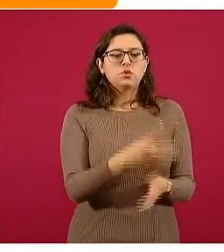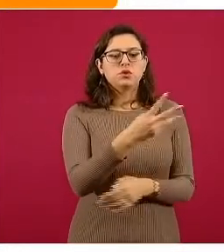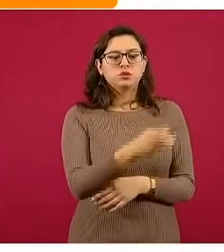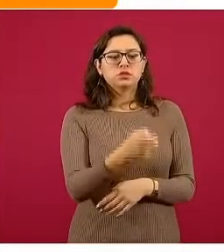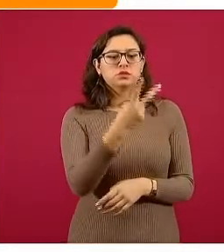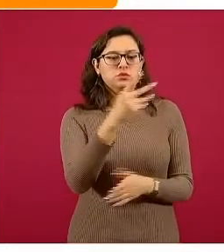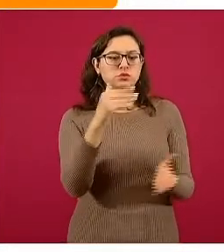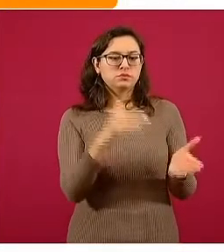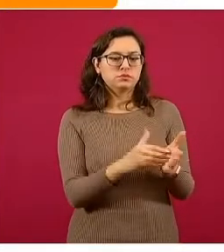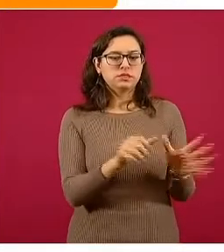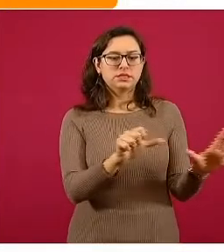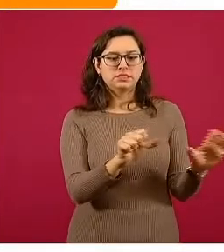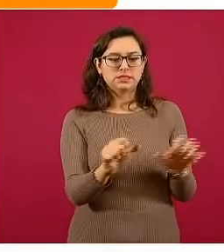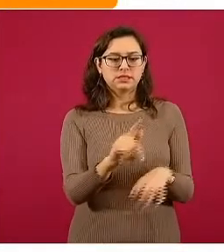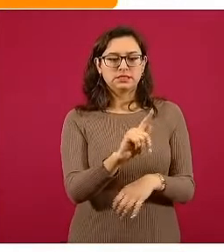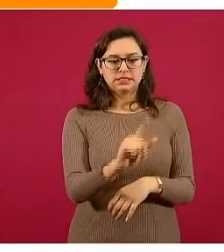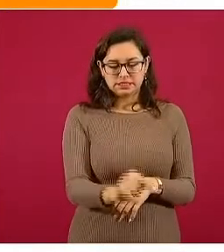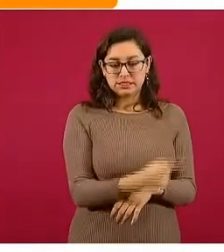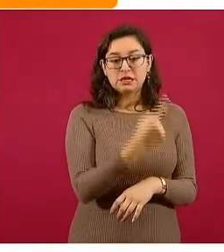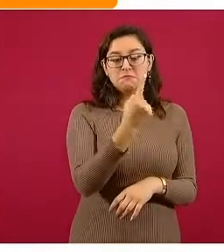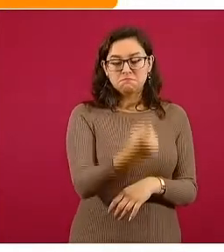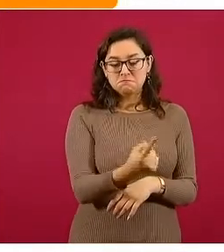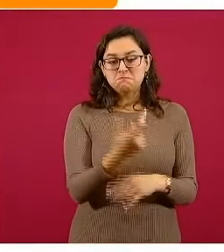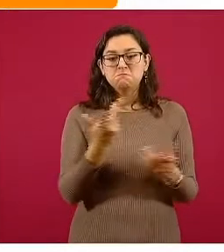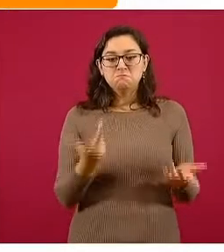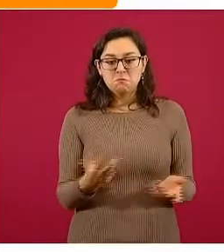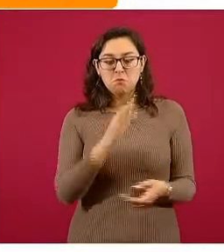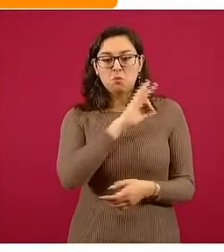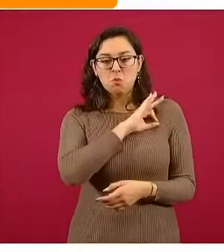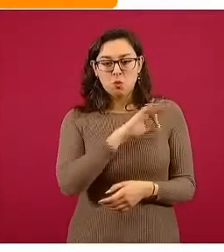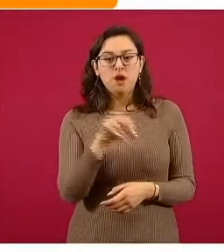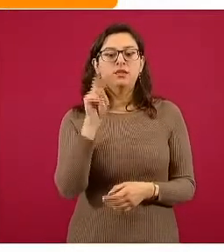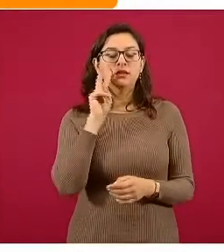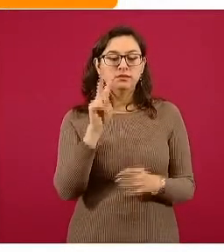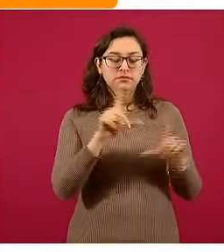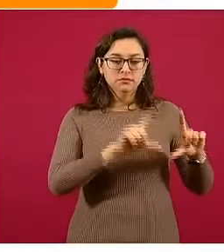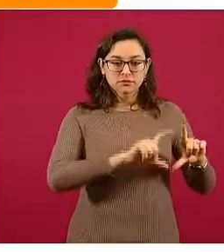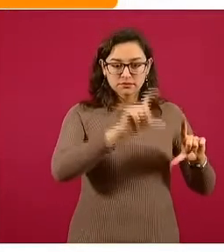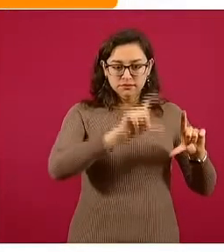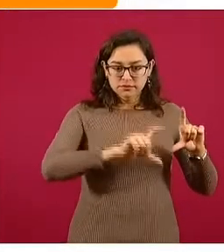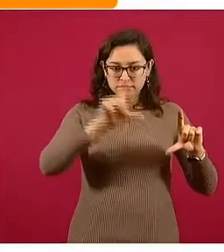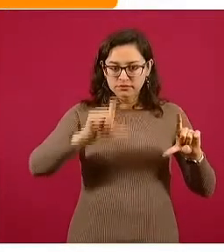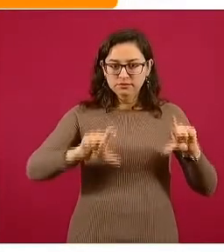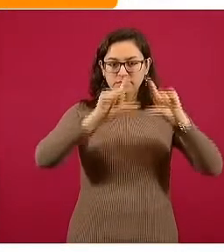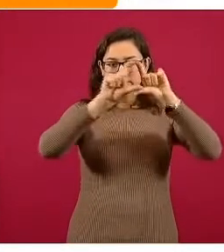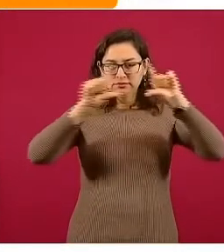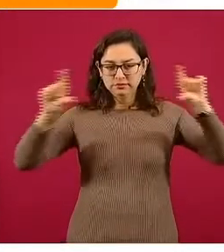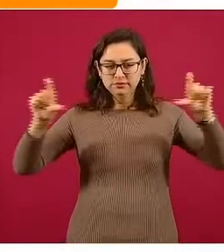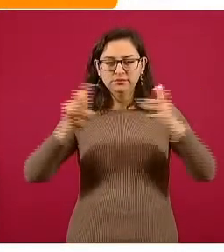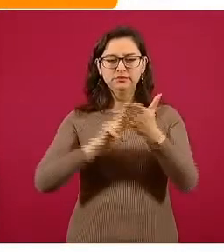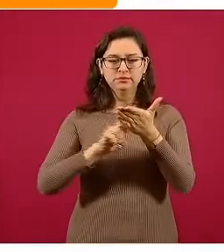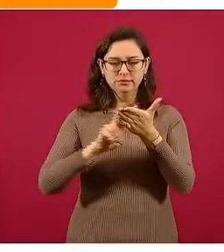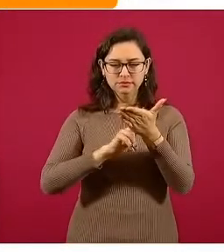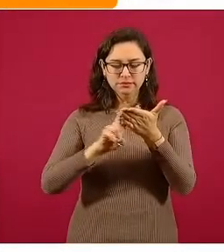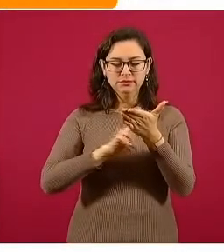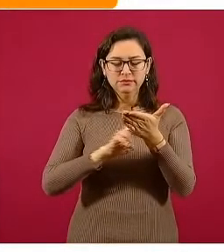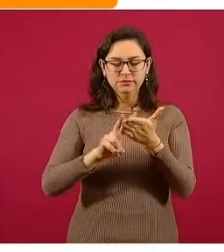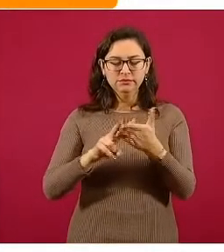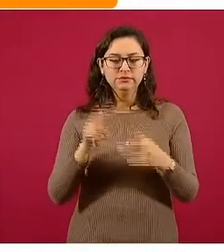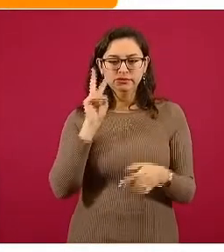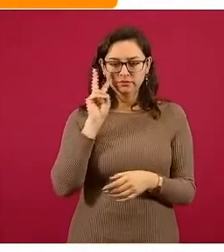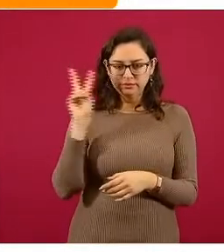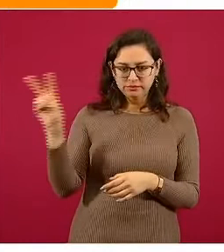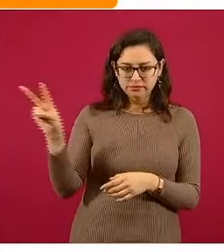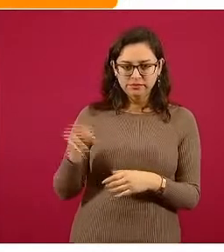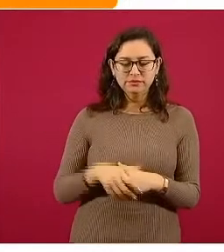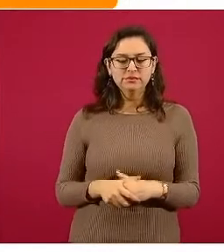1.402.671, que a la vez además las vemos graficadas y distribuidas en estas barras de color verde que están en la parte